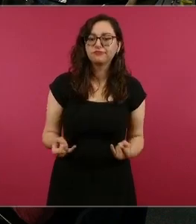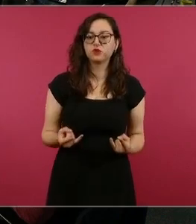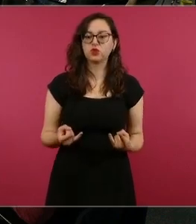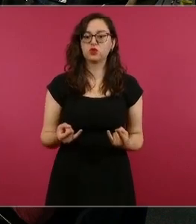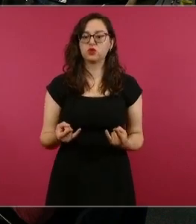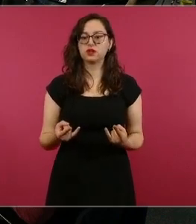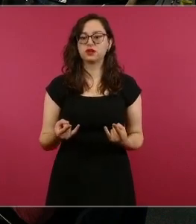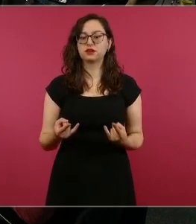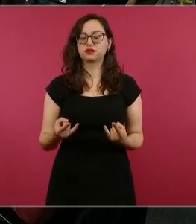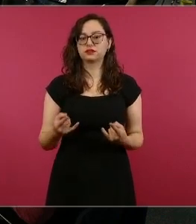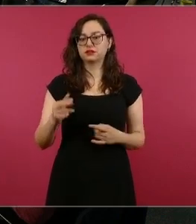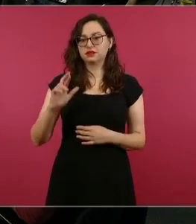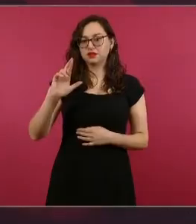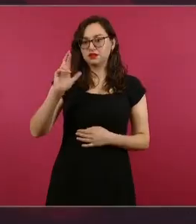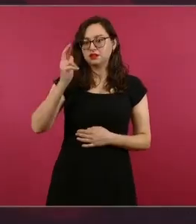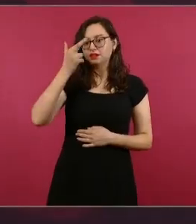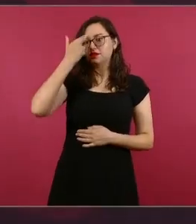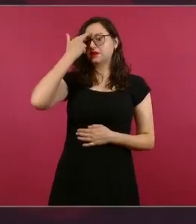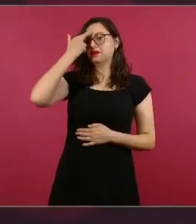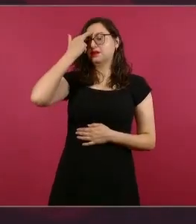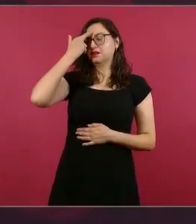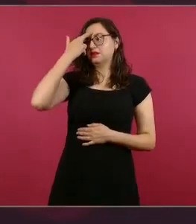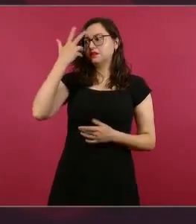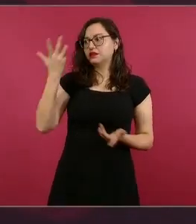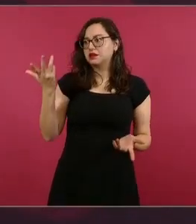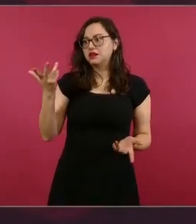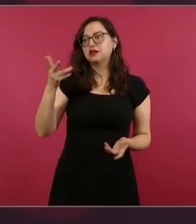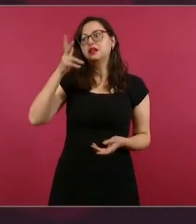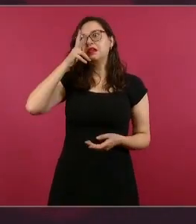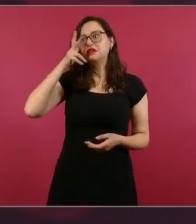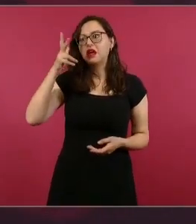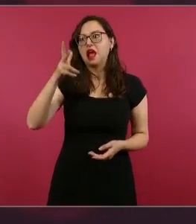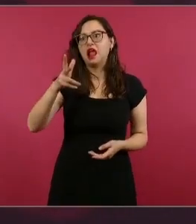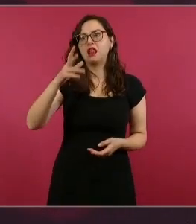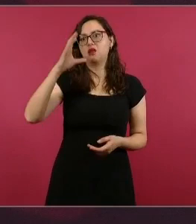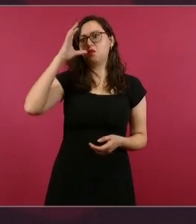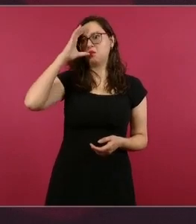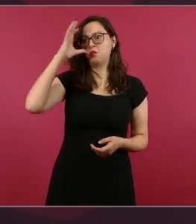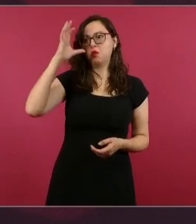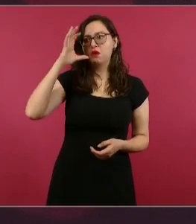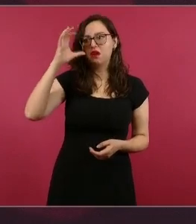Los curas, rebeldes, buenos, Hidalgo, Morelos,